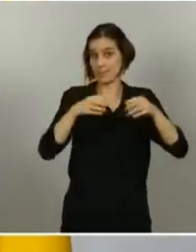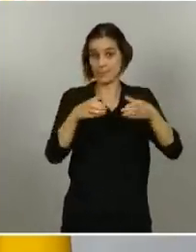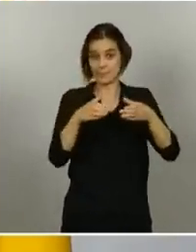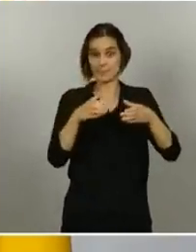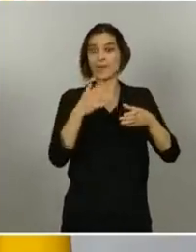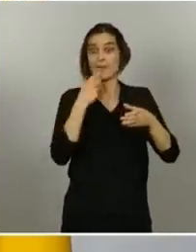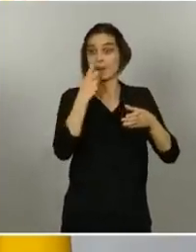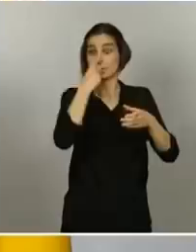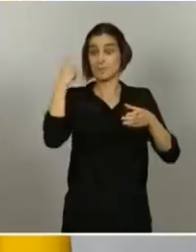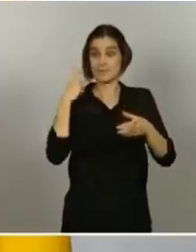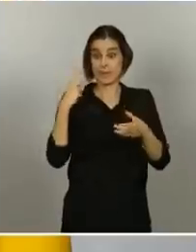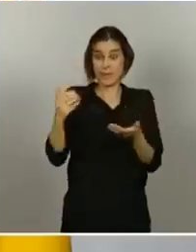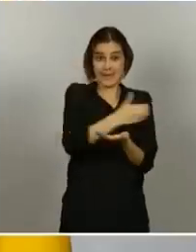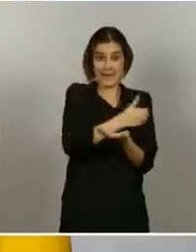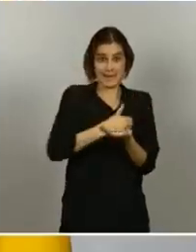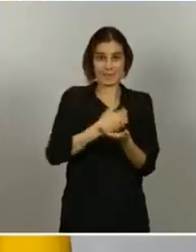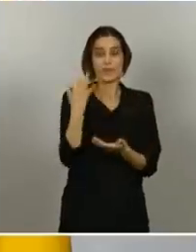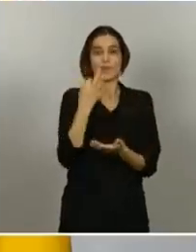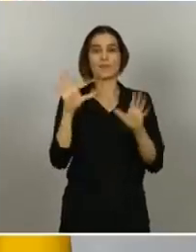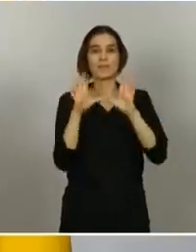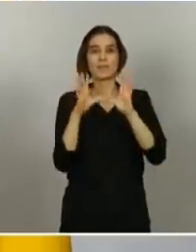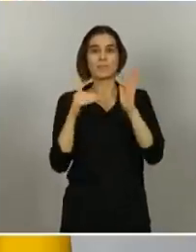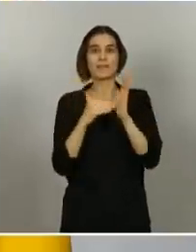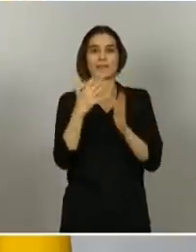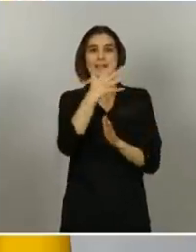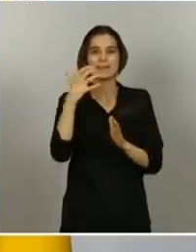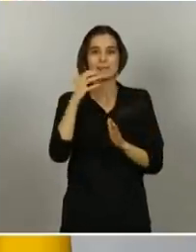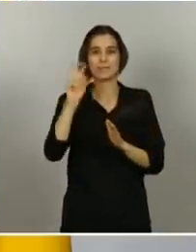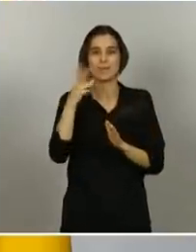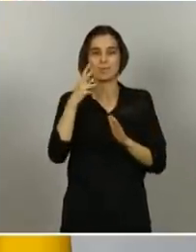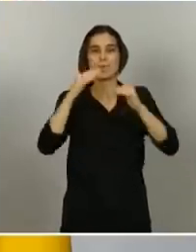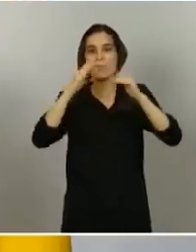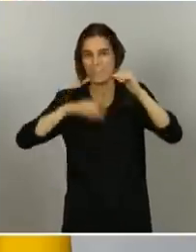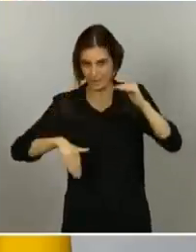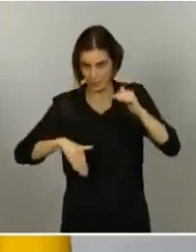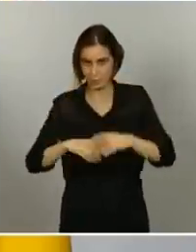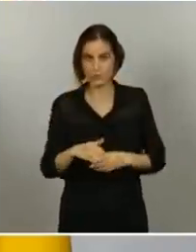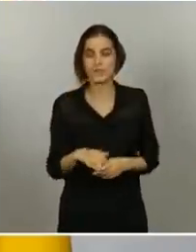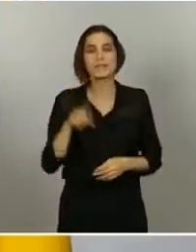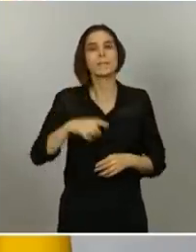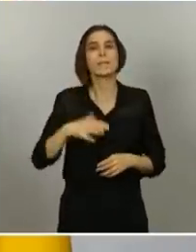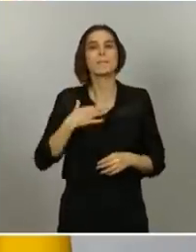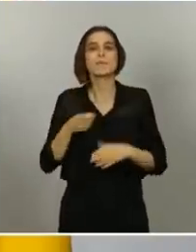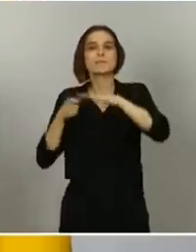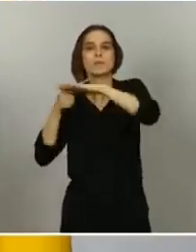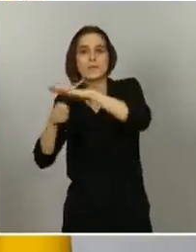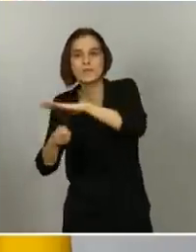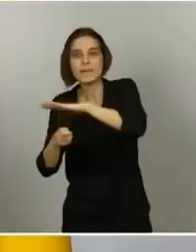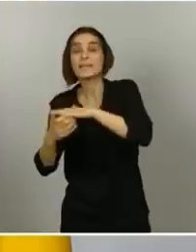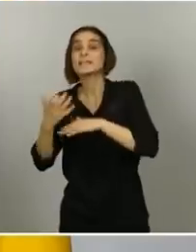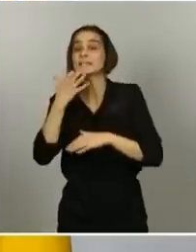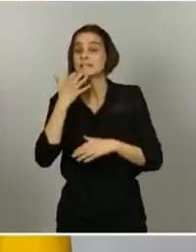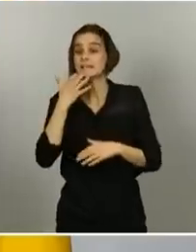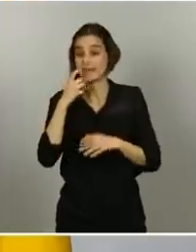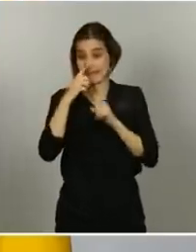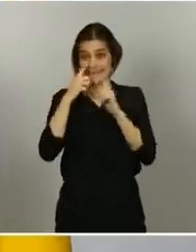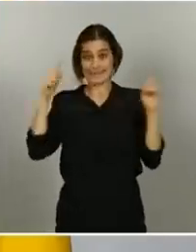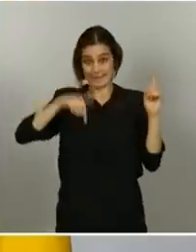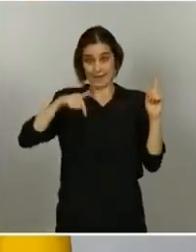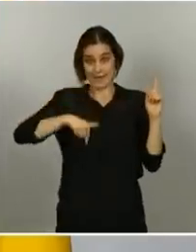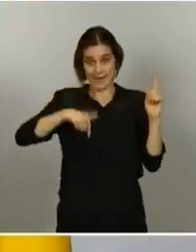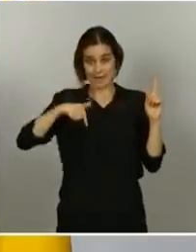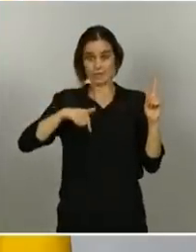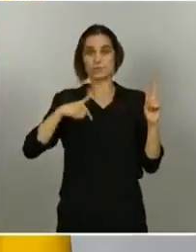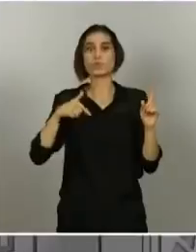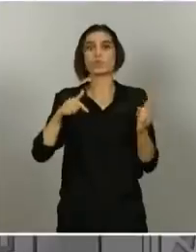superar os 10.500 euros e tamén se pode solicitar se durante o tempo transcurrido do ano actual se han obtenido ingresos que en